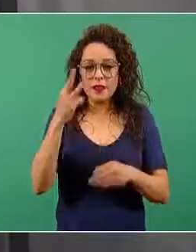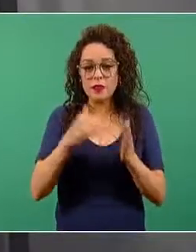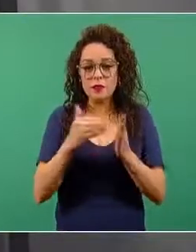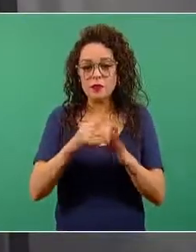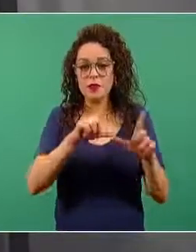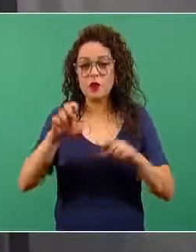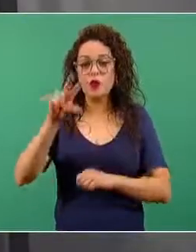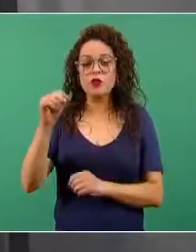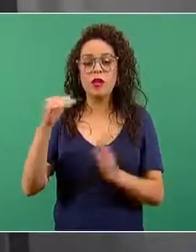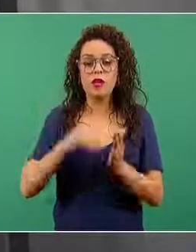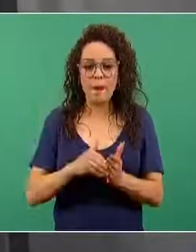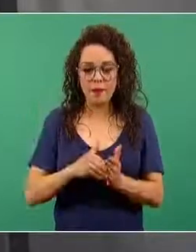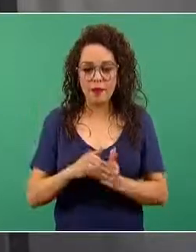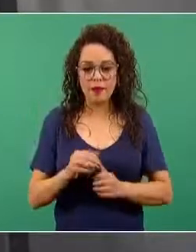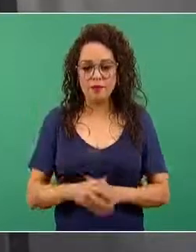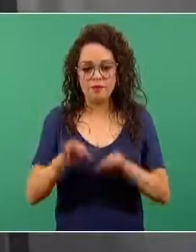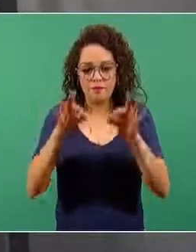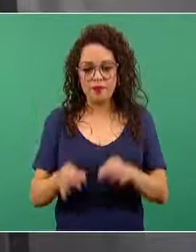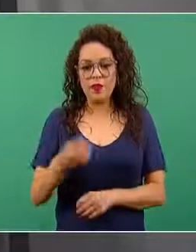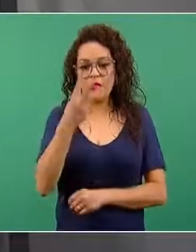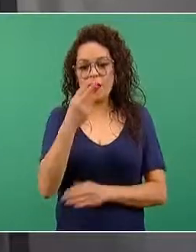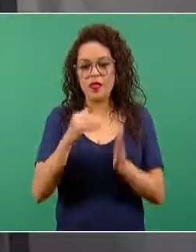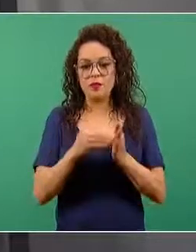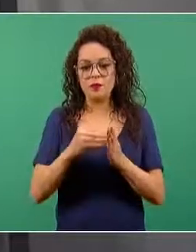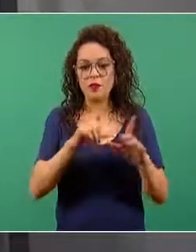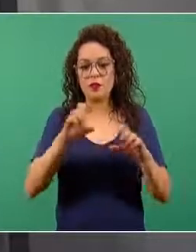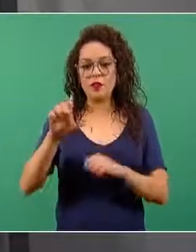3,780,000. Concretamente,